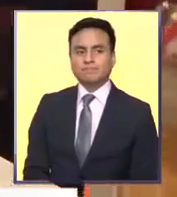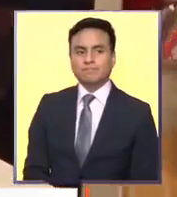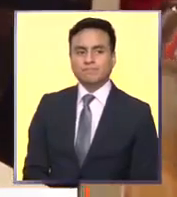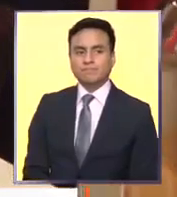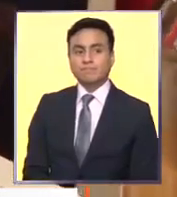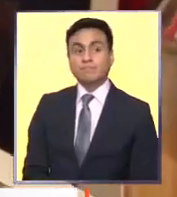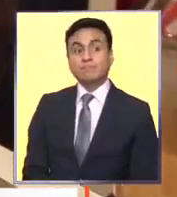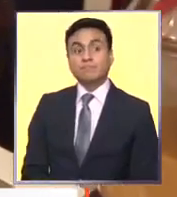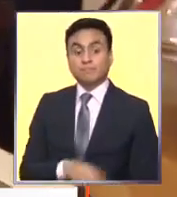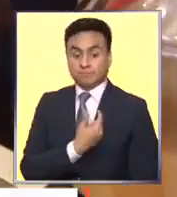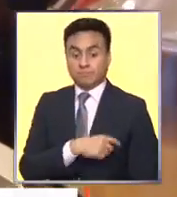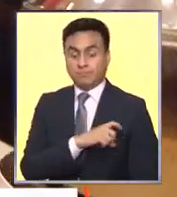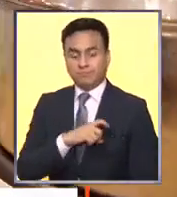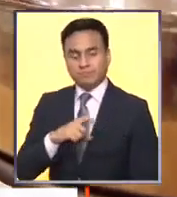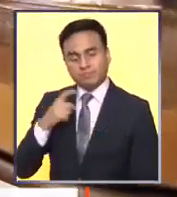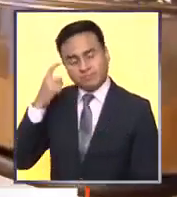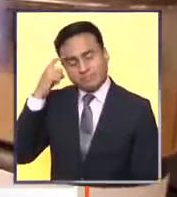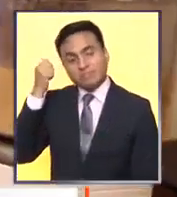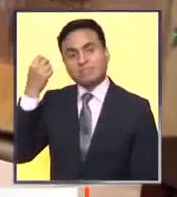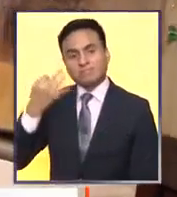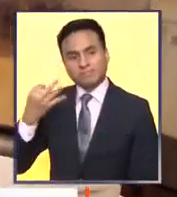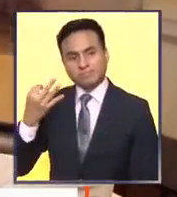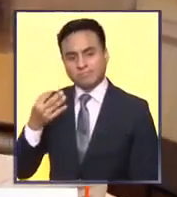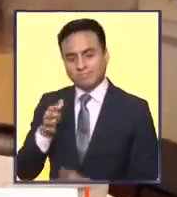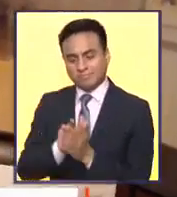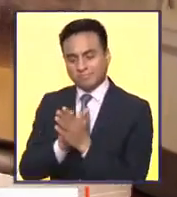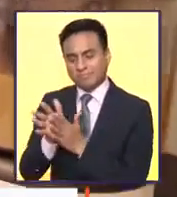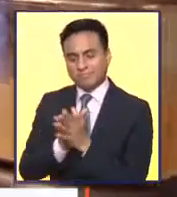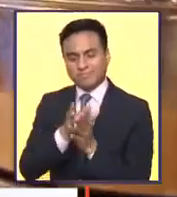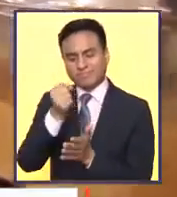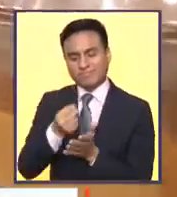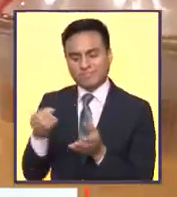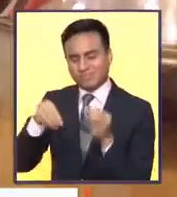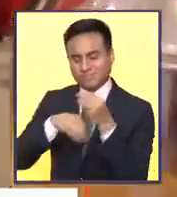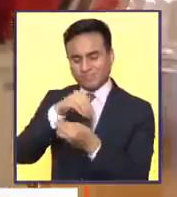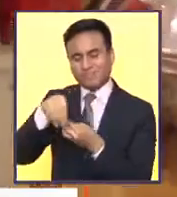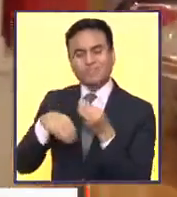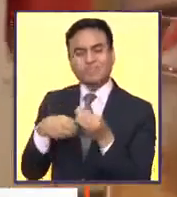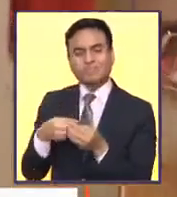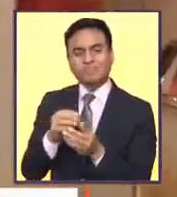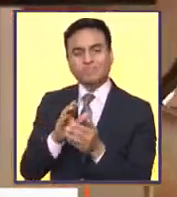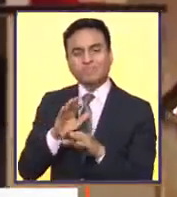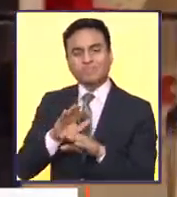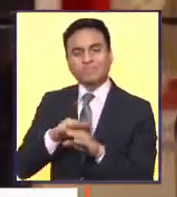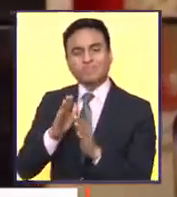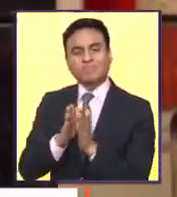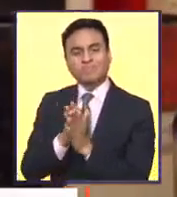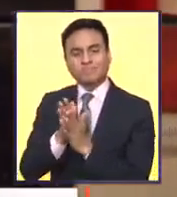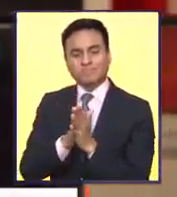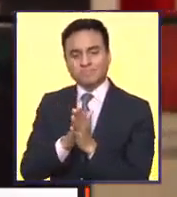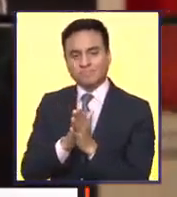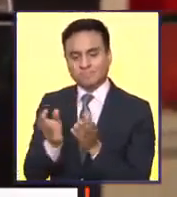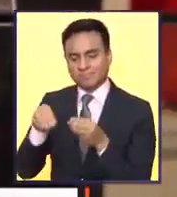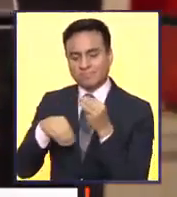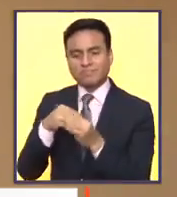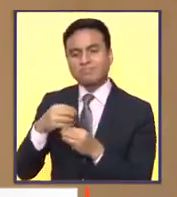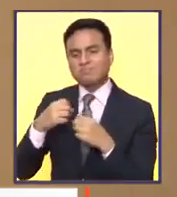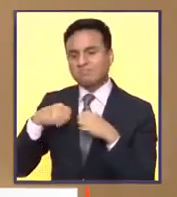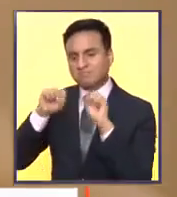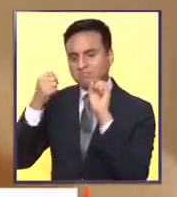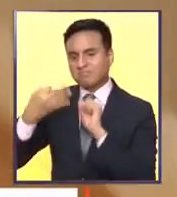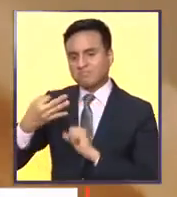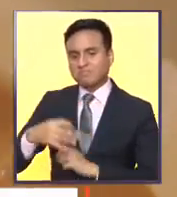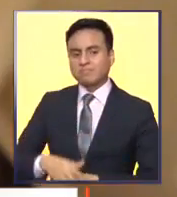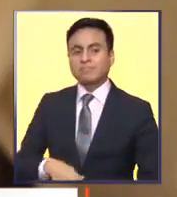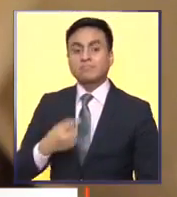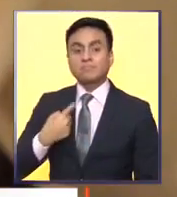Los suizos tuvieron esta genial idea de juntar el chocolate con leche y hacer el chocolate caliente. Una combinación, para mí, ganadora. Nosotros